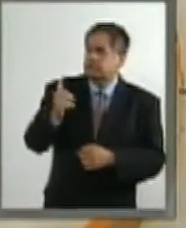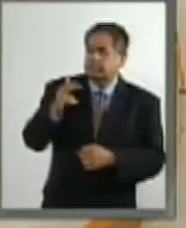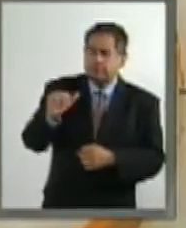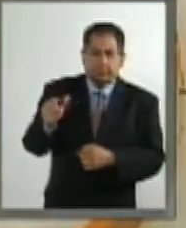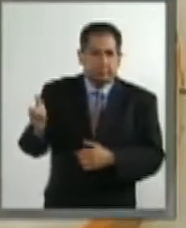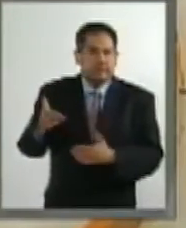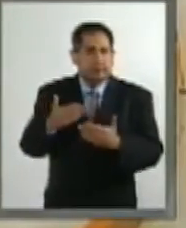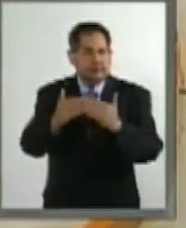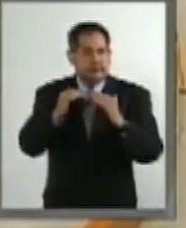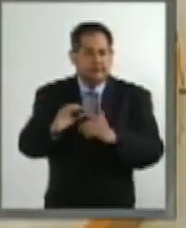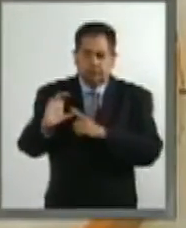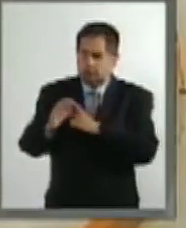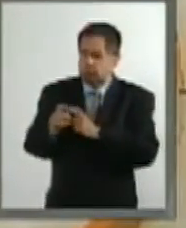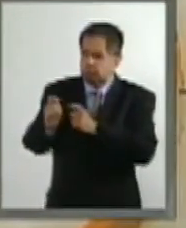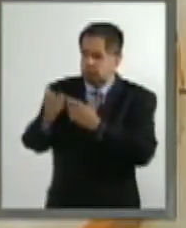migratorios y de estudios legislativos